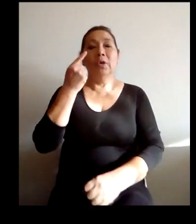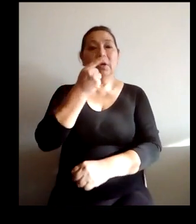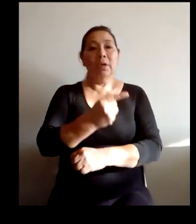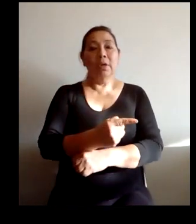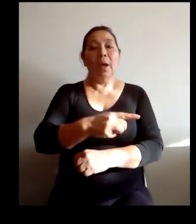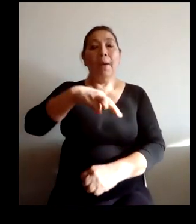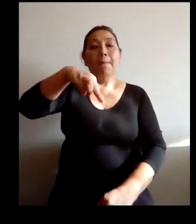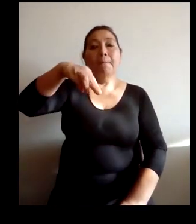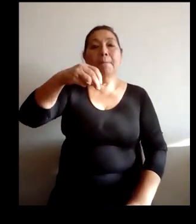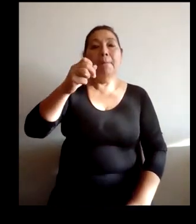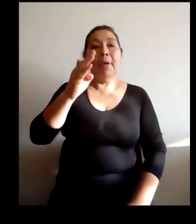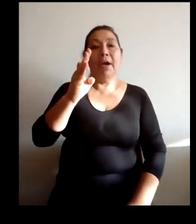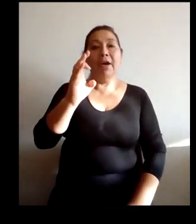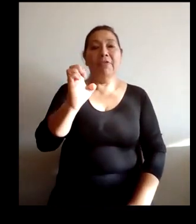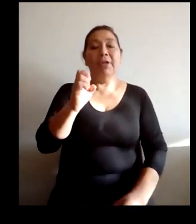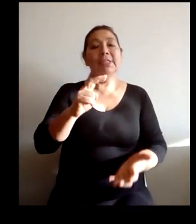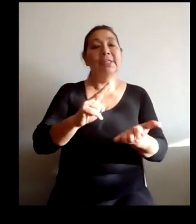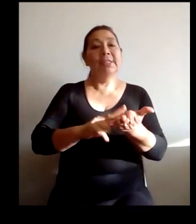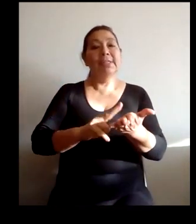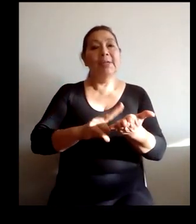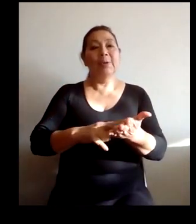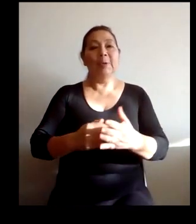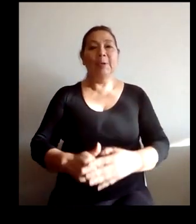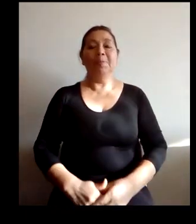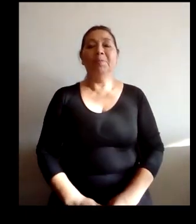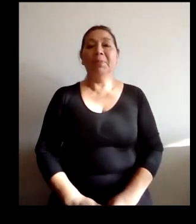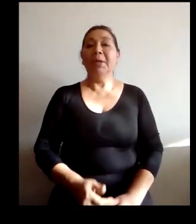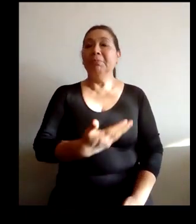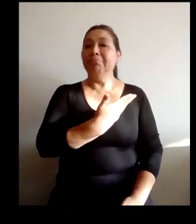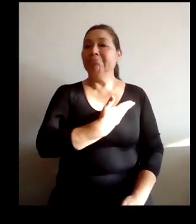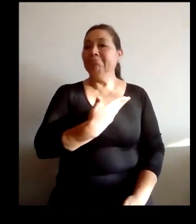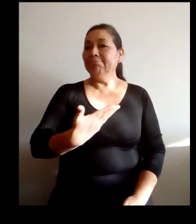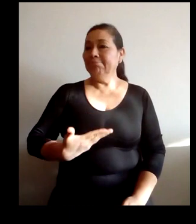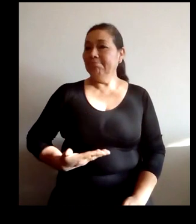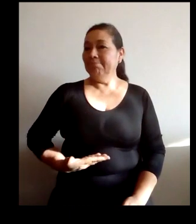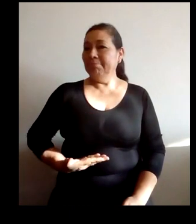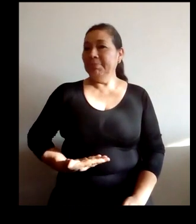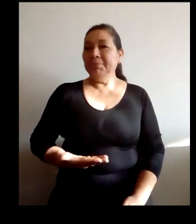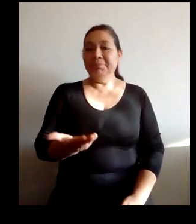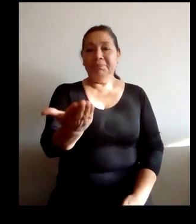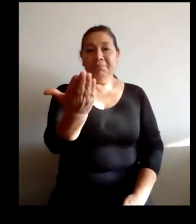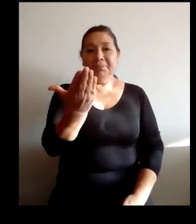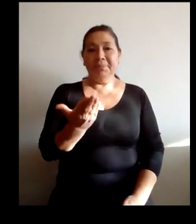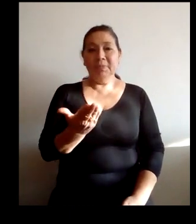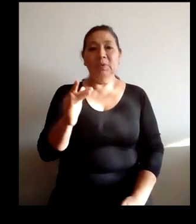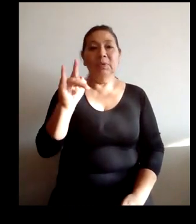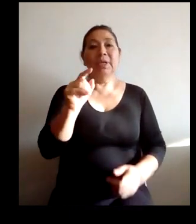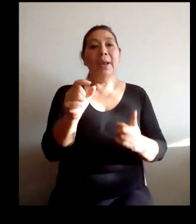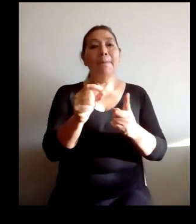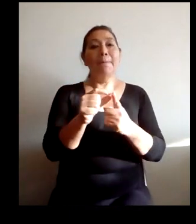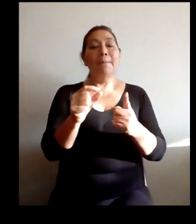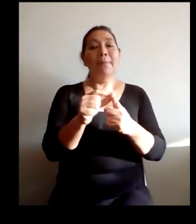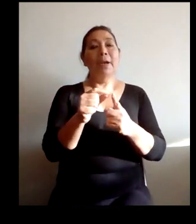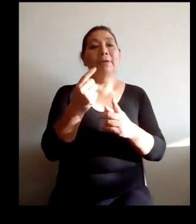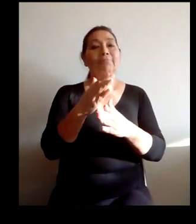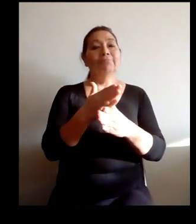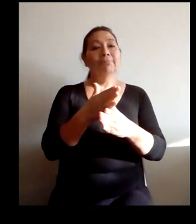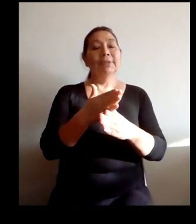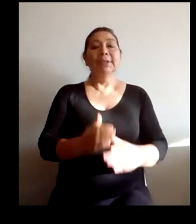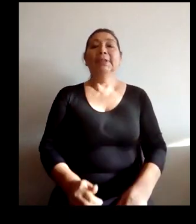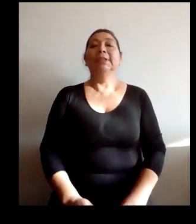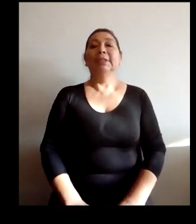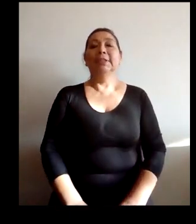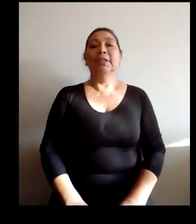Ochoa contra Mapfre, Compañía de Seguros y Reaseguros. Señor presidente, ha solicitado el uso de la palabra por